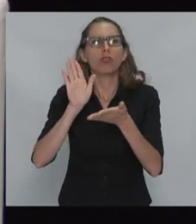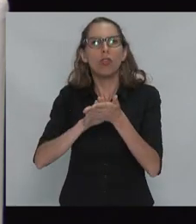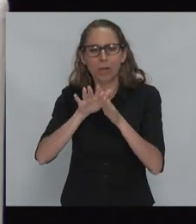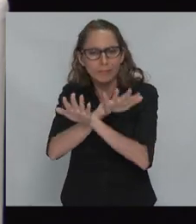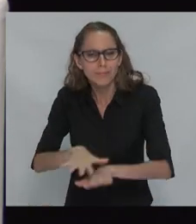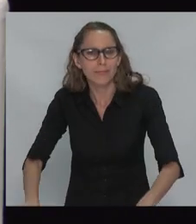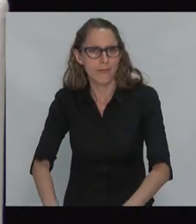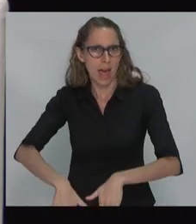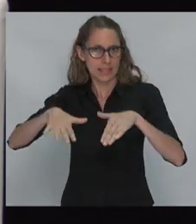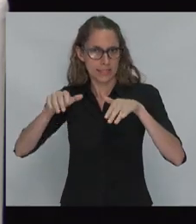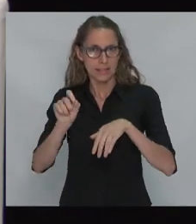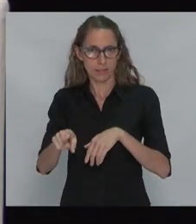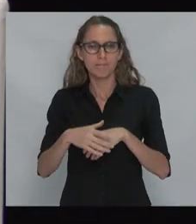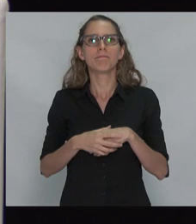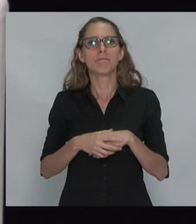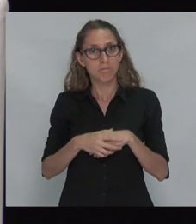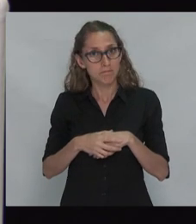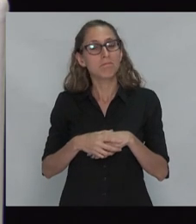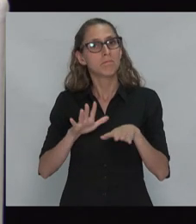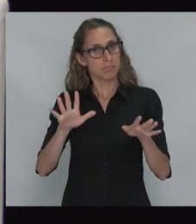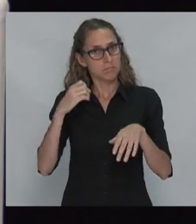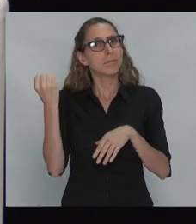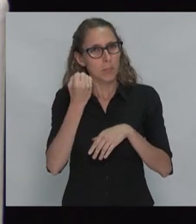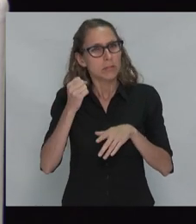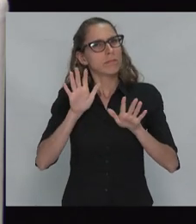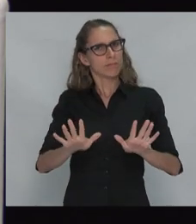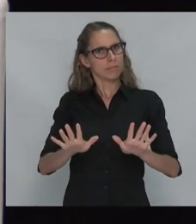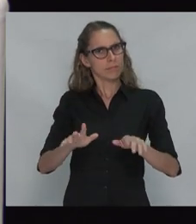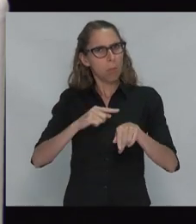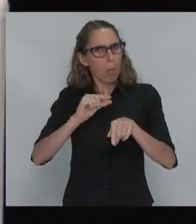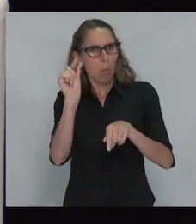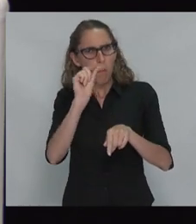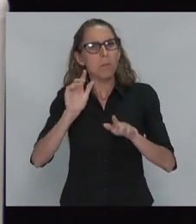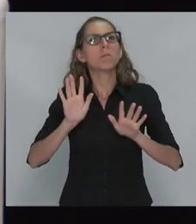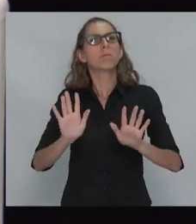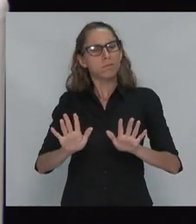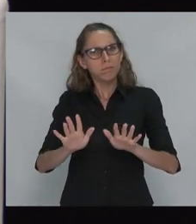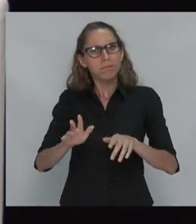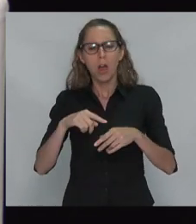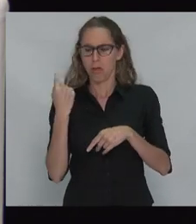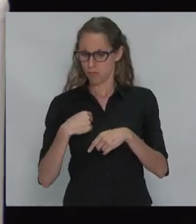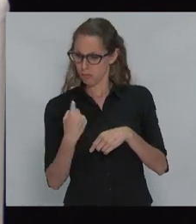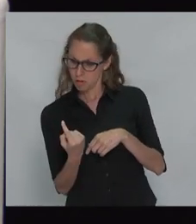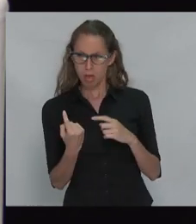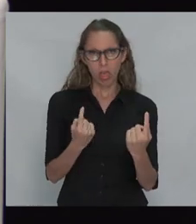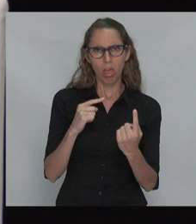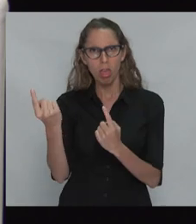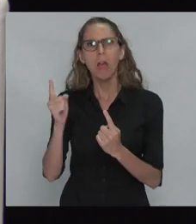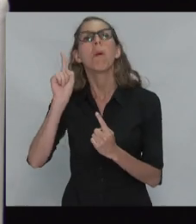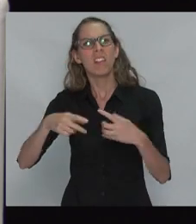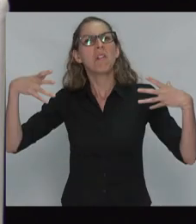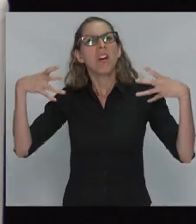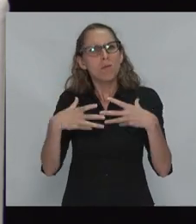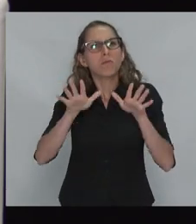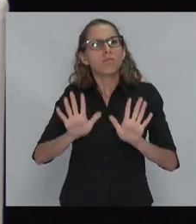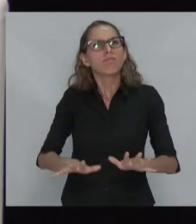Infancia. Y es bueno detenernos un instante, tanto individualmente como colectivamente, para